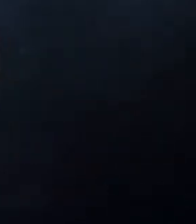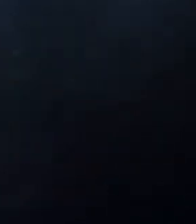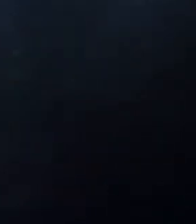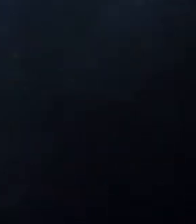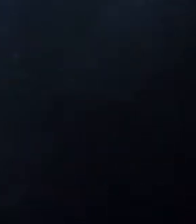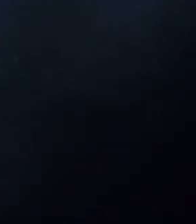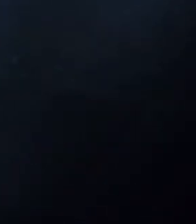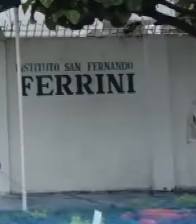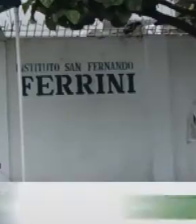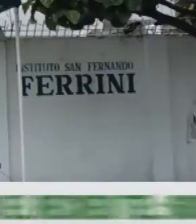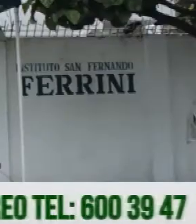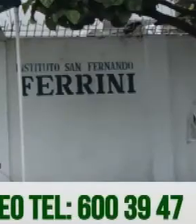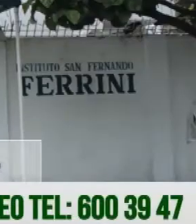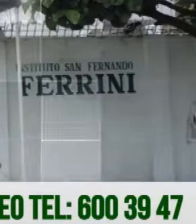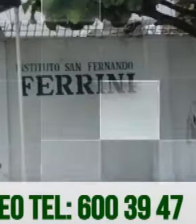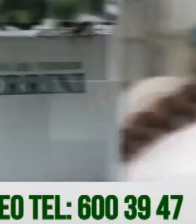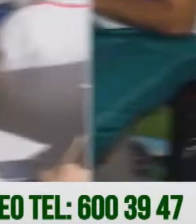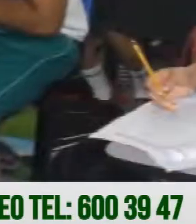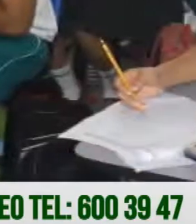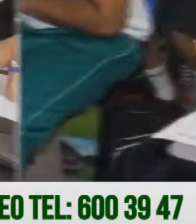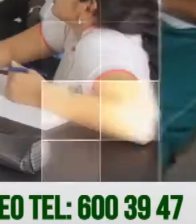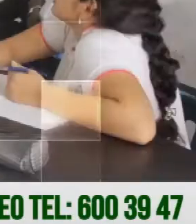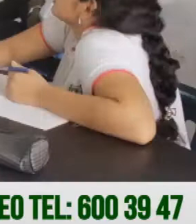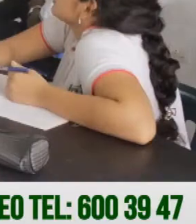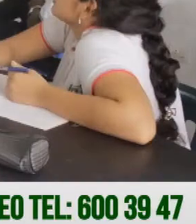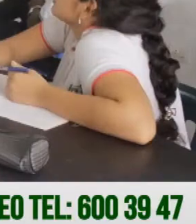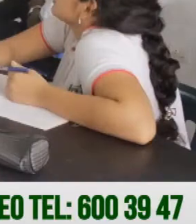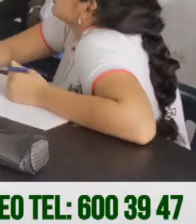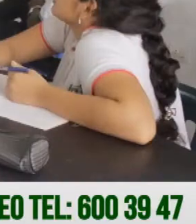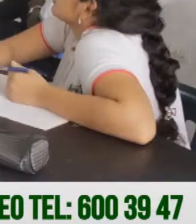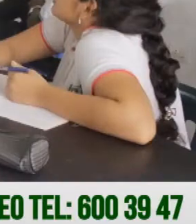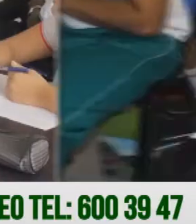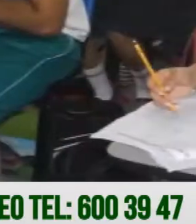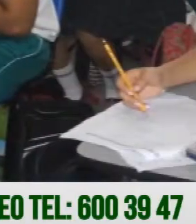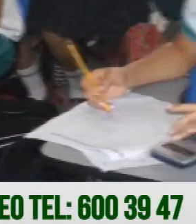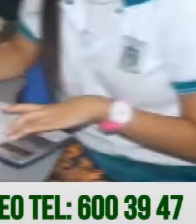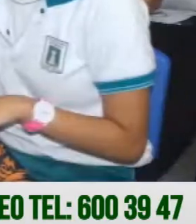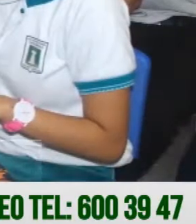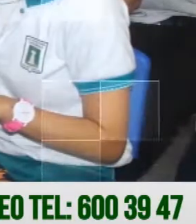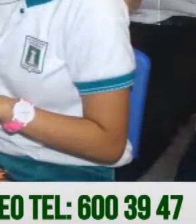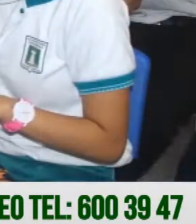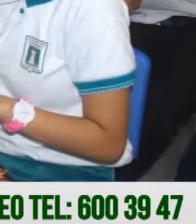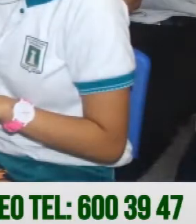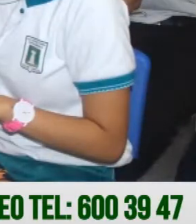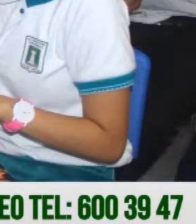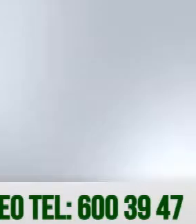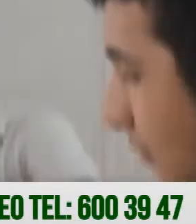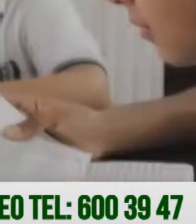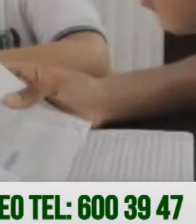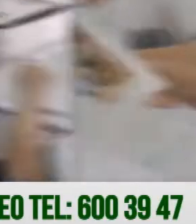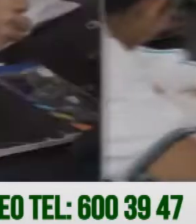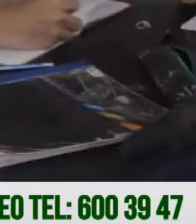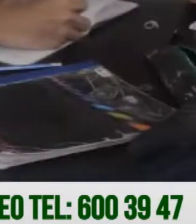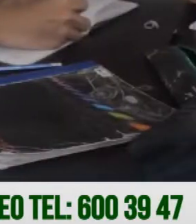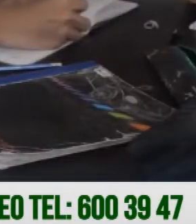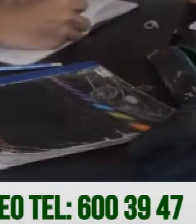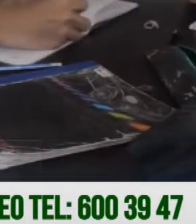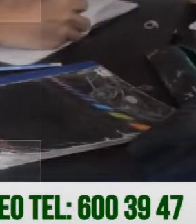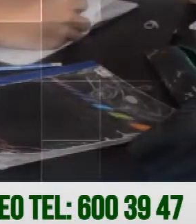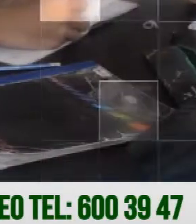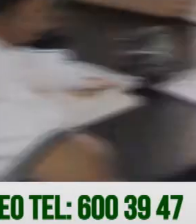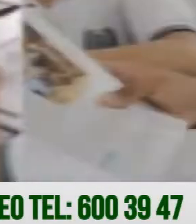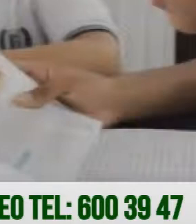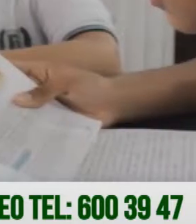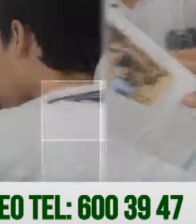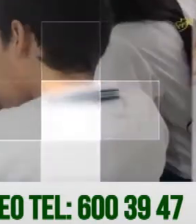Compra tu abono. Instituto San Fernando Ferrini, primaria y bachillerato en jornada diurna, o si lo prefiere, bachillerato por